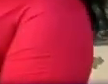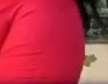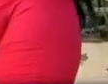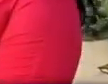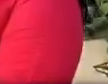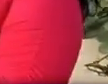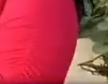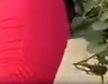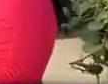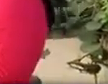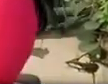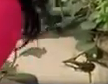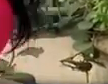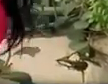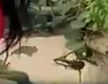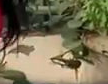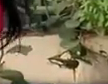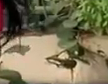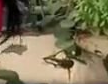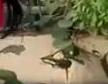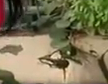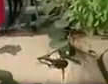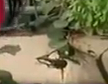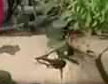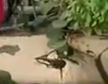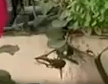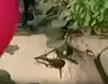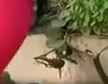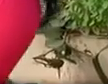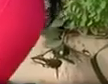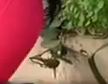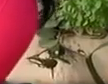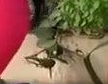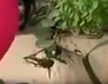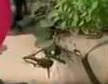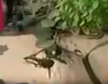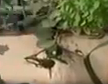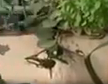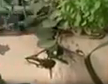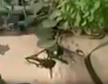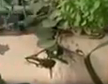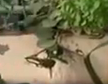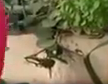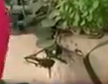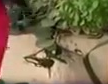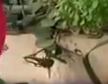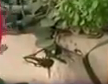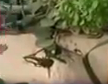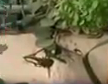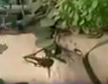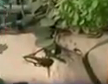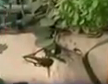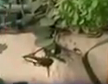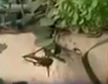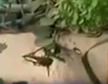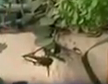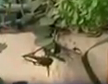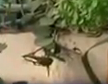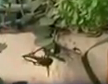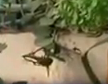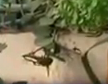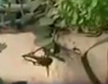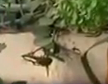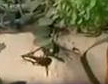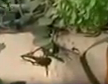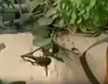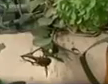Gato, ¿qué te pasa? ¿Te sientes mal? ¿Te duele la barriguita? Ay, pero mira que si sigues así voy a tener que